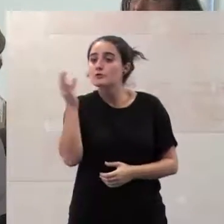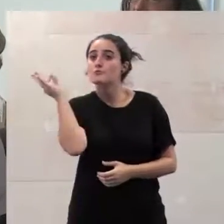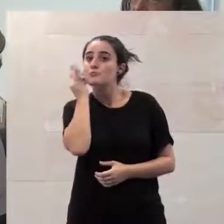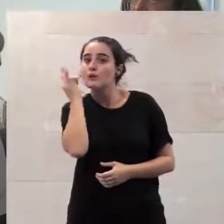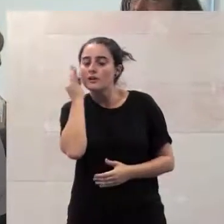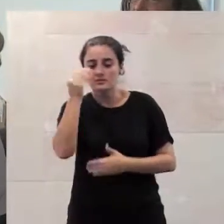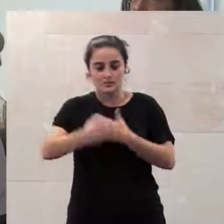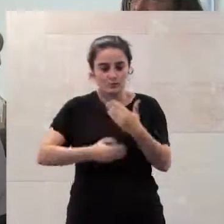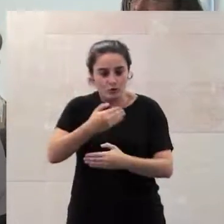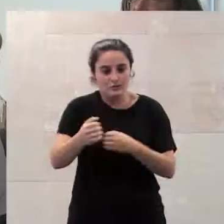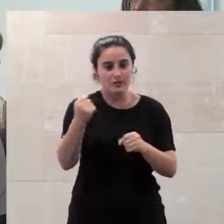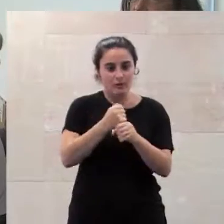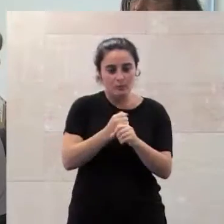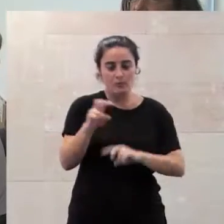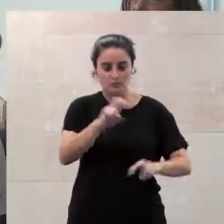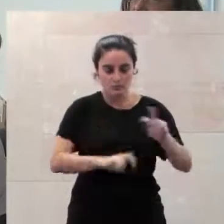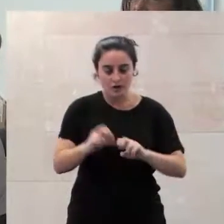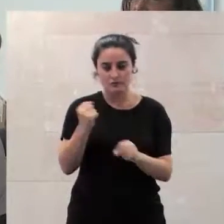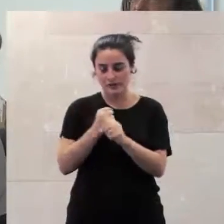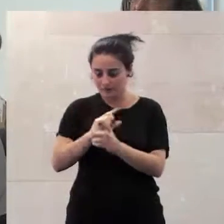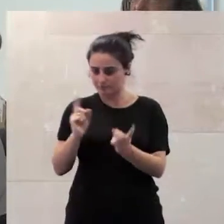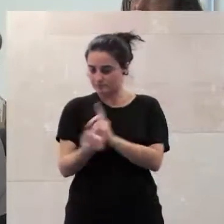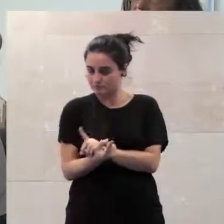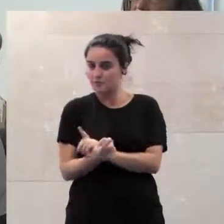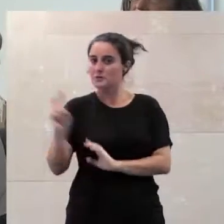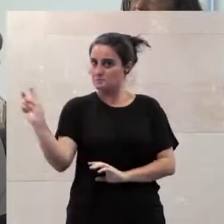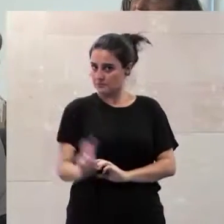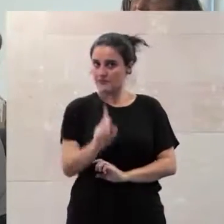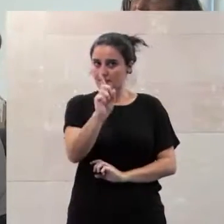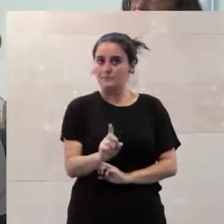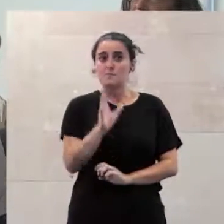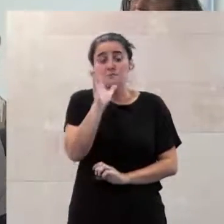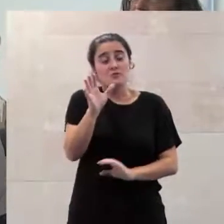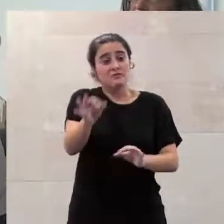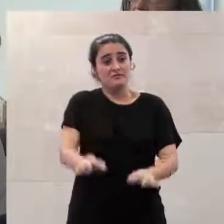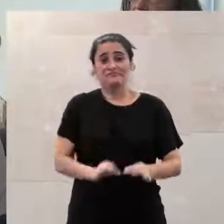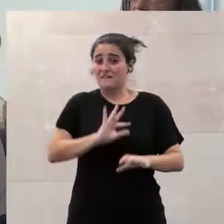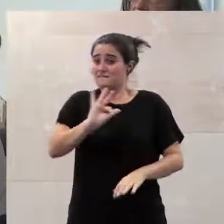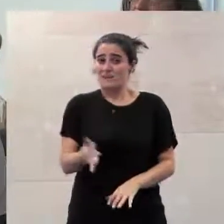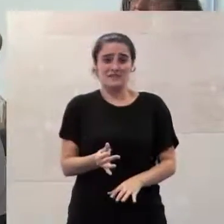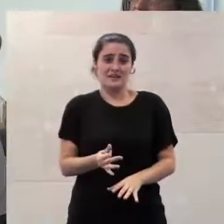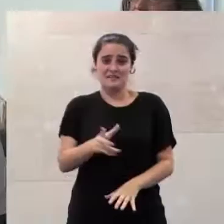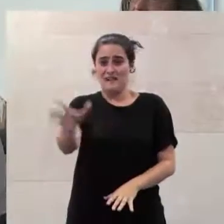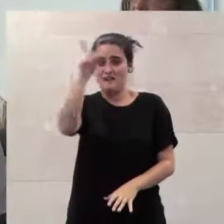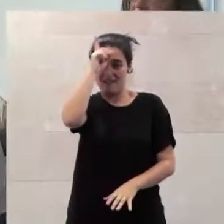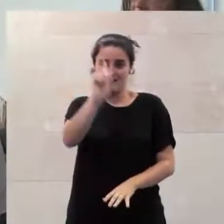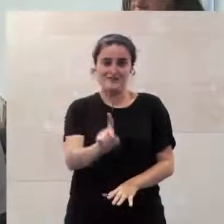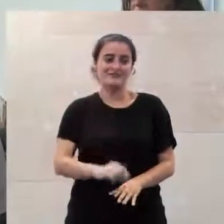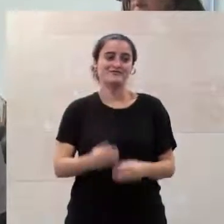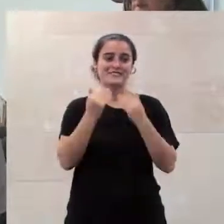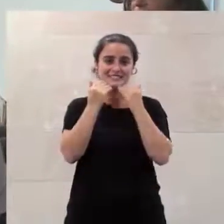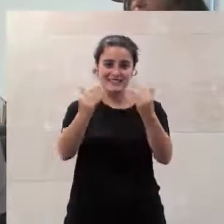están en proceso de búsqueda de empleo o de cambiar de trabajo, pues que venga también, porque seguro que no se va a arrepentir. ¿Vale? Sí. Es que